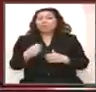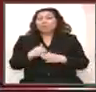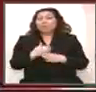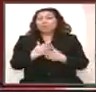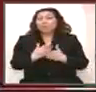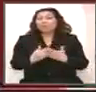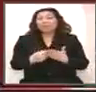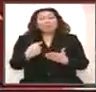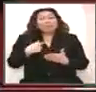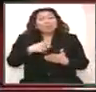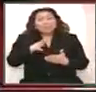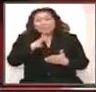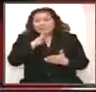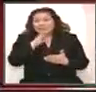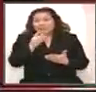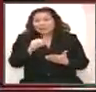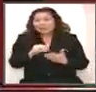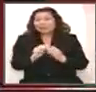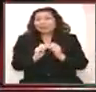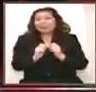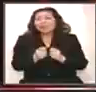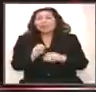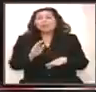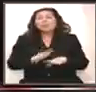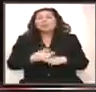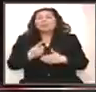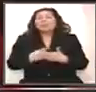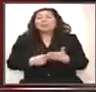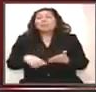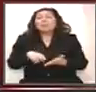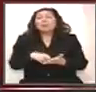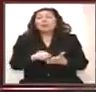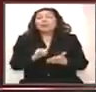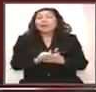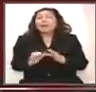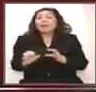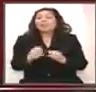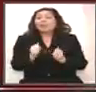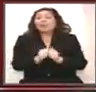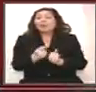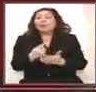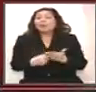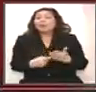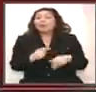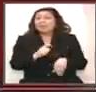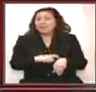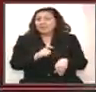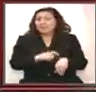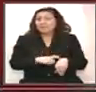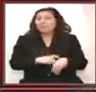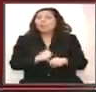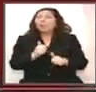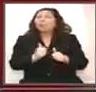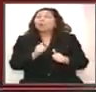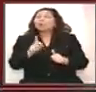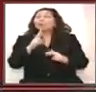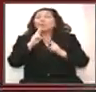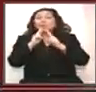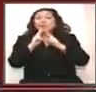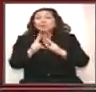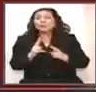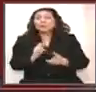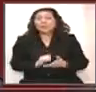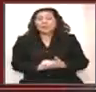forma que se desconocía el servicio que brindan, sobre qué tipo de población la realizan o con qué periodicidad y cuáles son sus